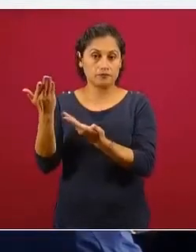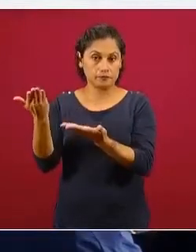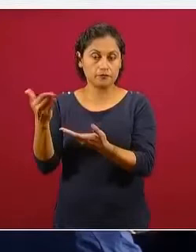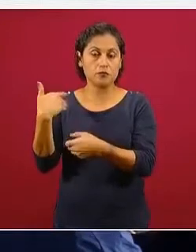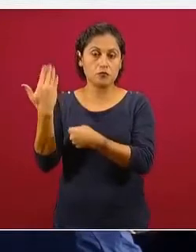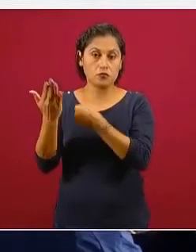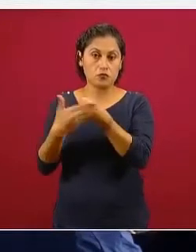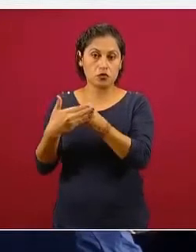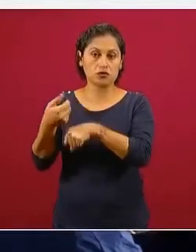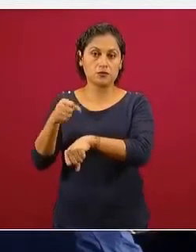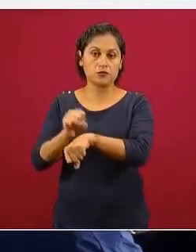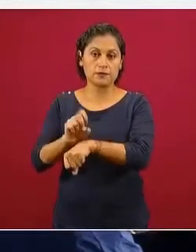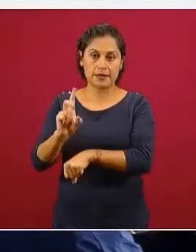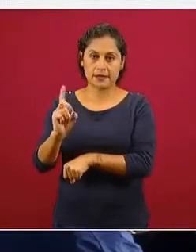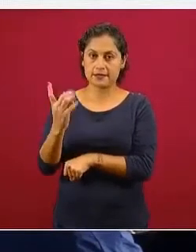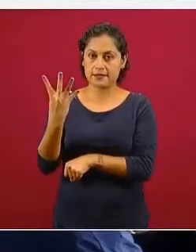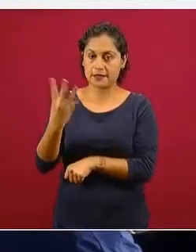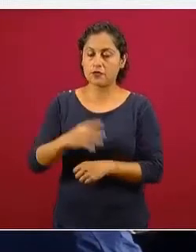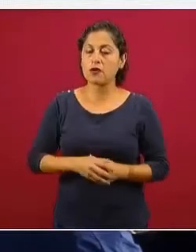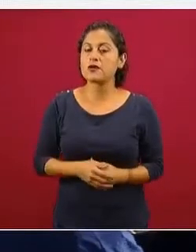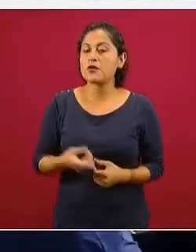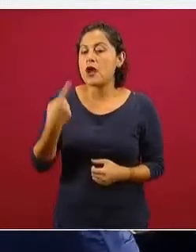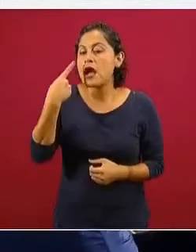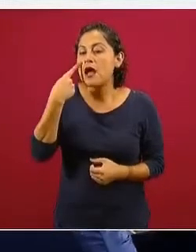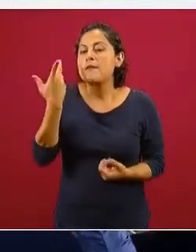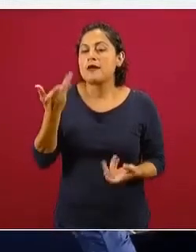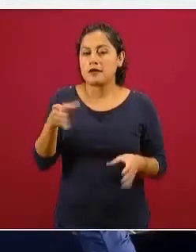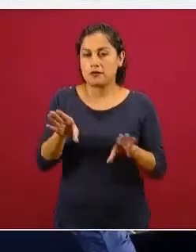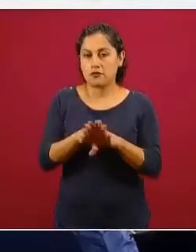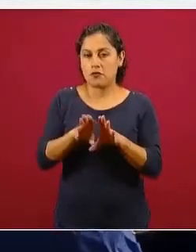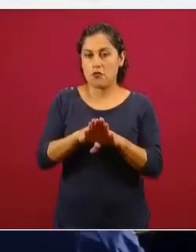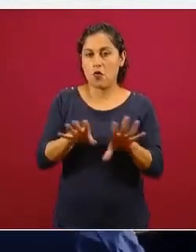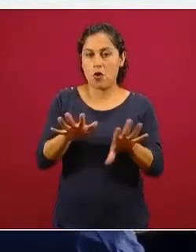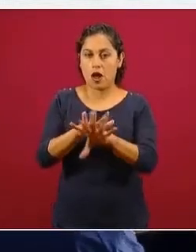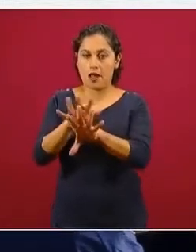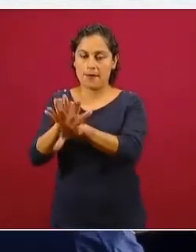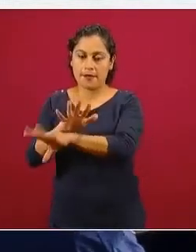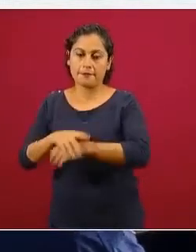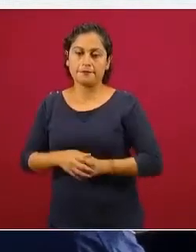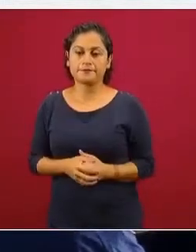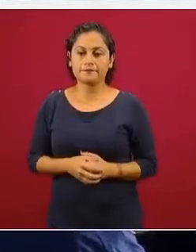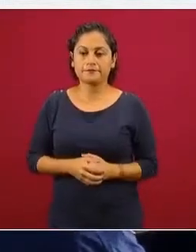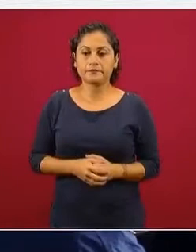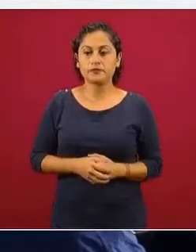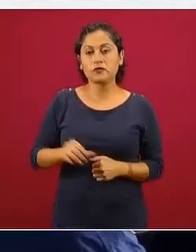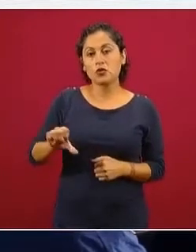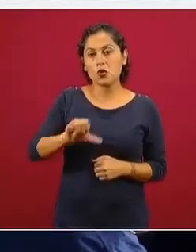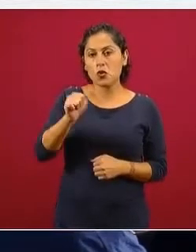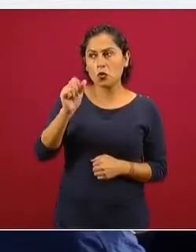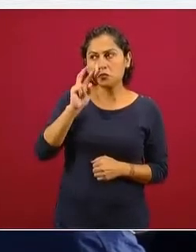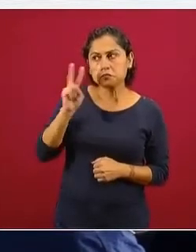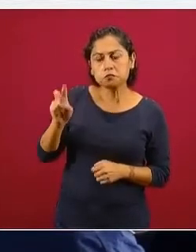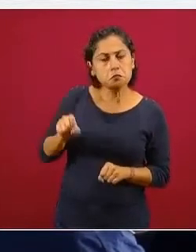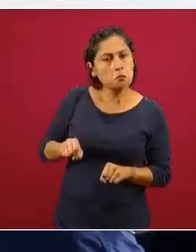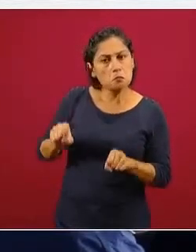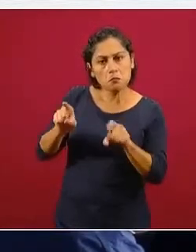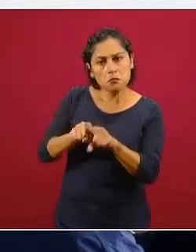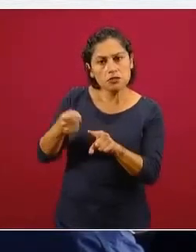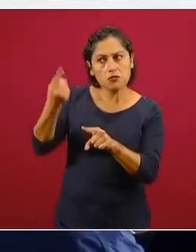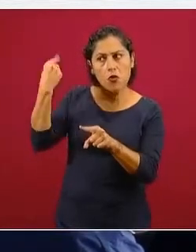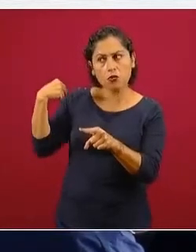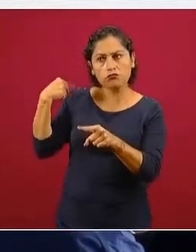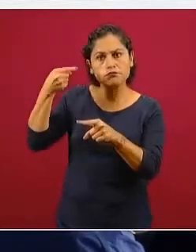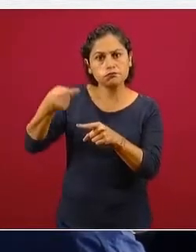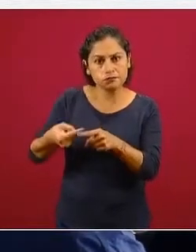semana 34, y vamos a ver esto cómo se va moviendo en el transcurso de la misma. Otro indicador que sí no cambió, se mantuvo estable